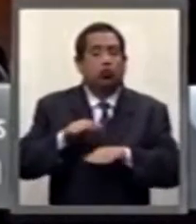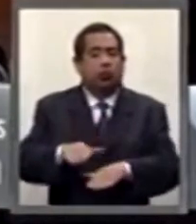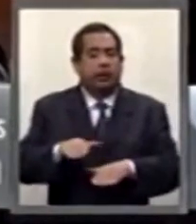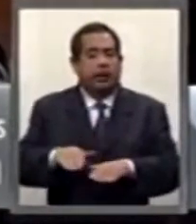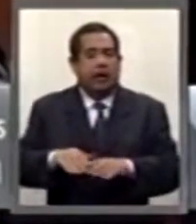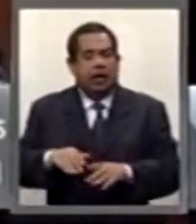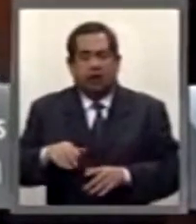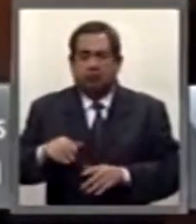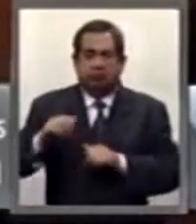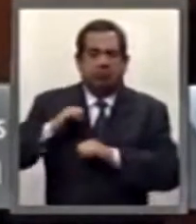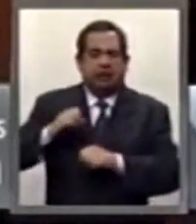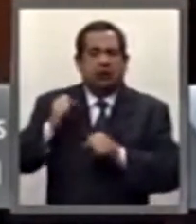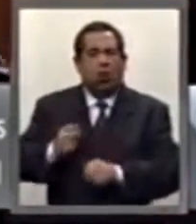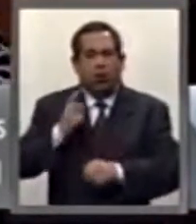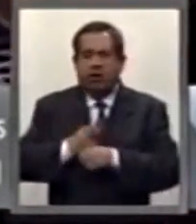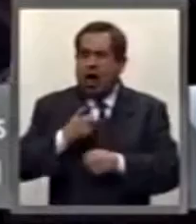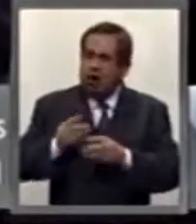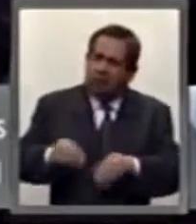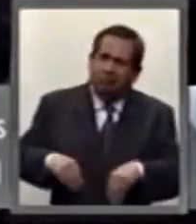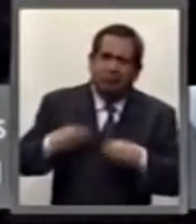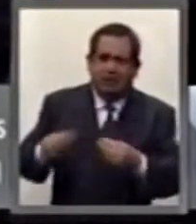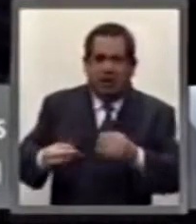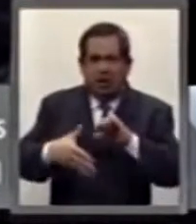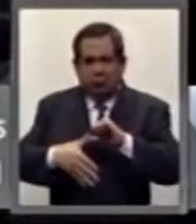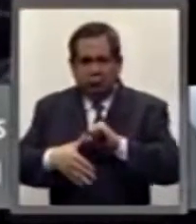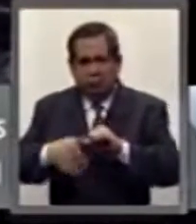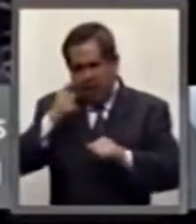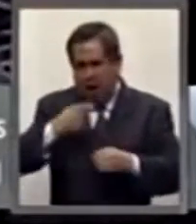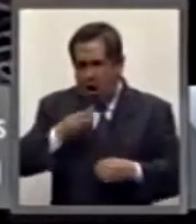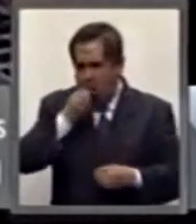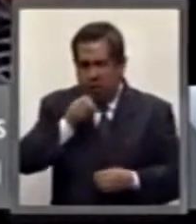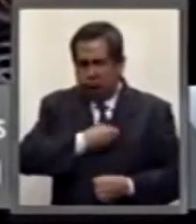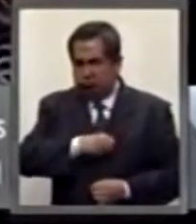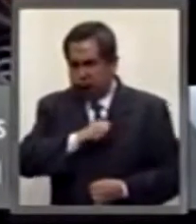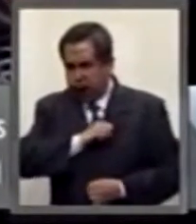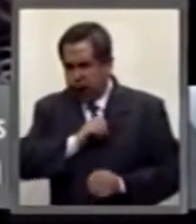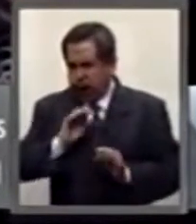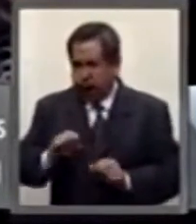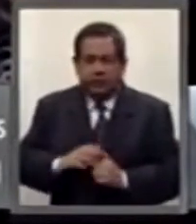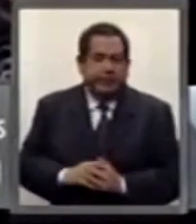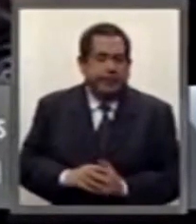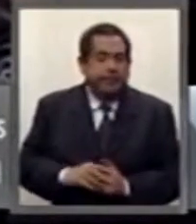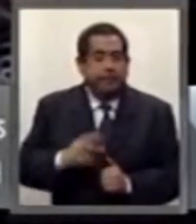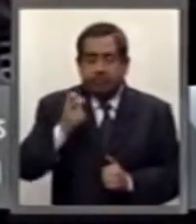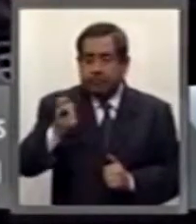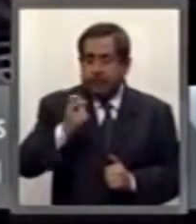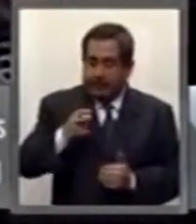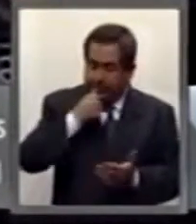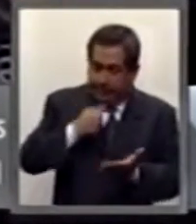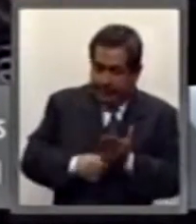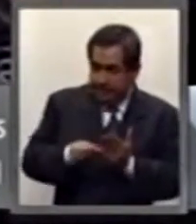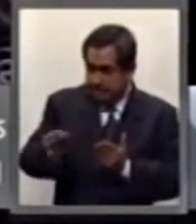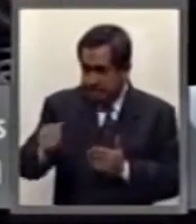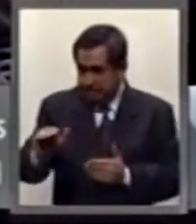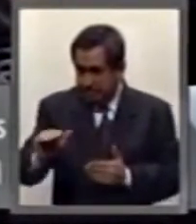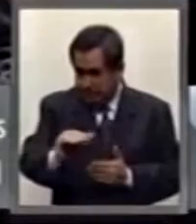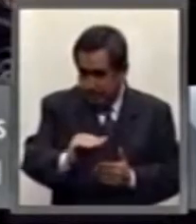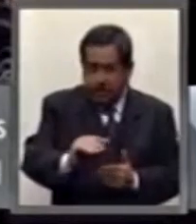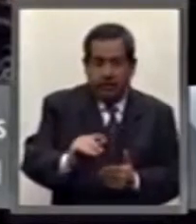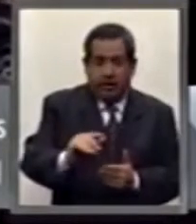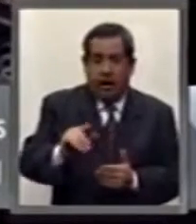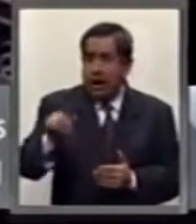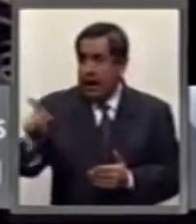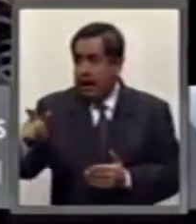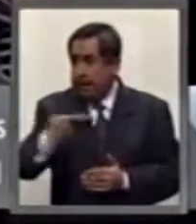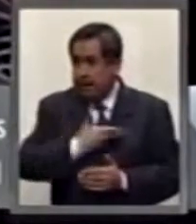soberanía y la seguridad alimentaria y nutricional con el cambio climático. con este exhorto y las políticas que el